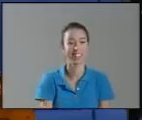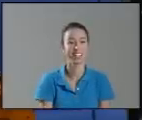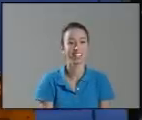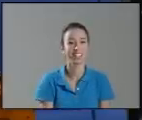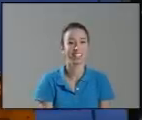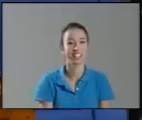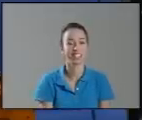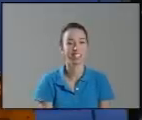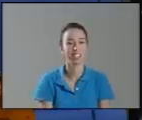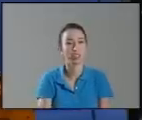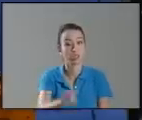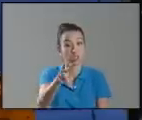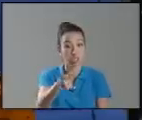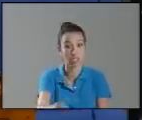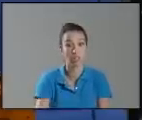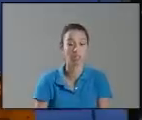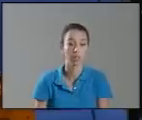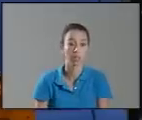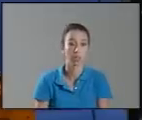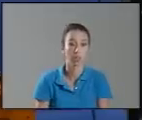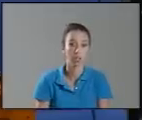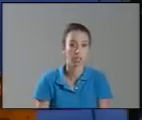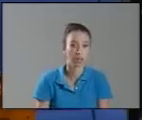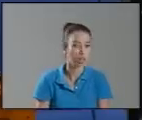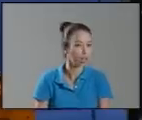todo? Ese ya es morbo, hermano.